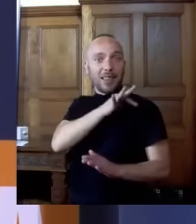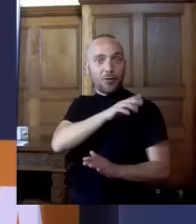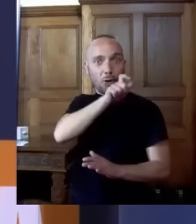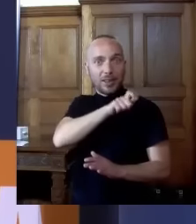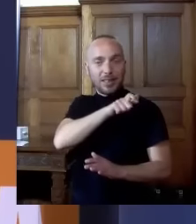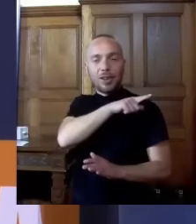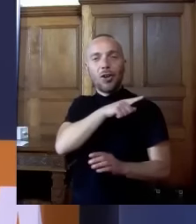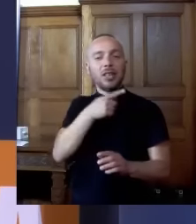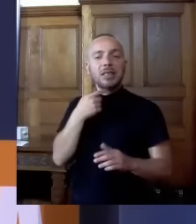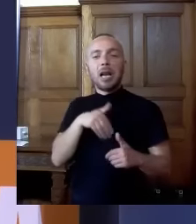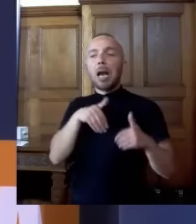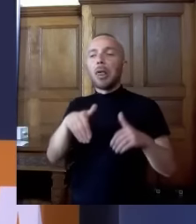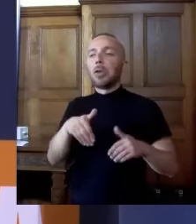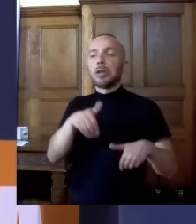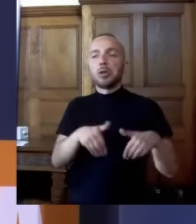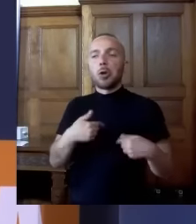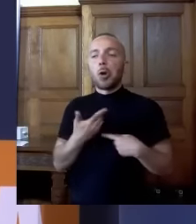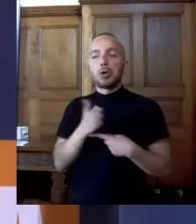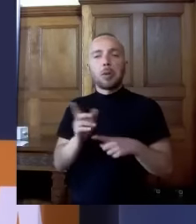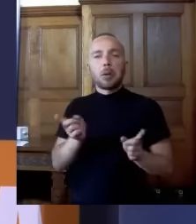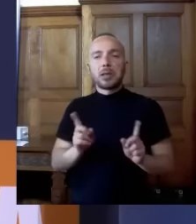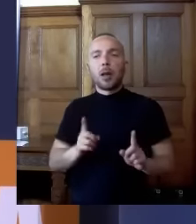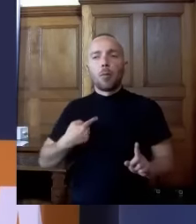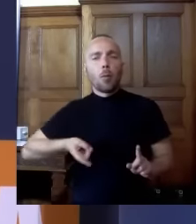elecciones máqu ministro